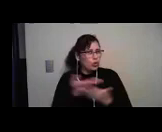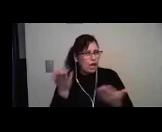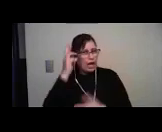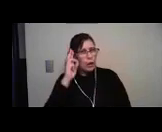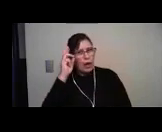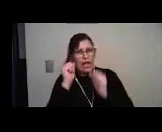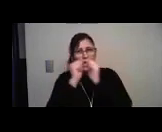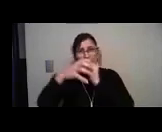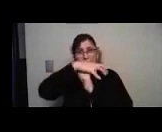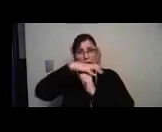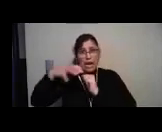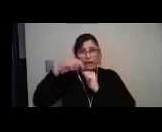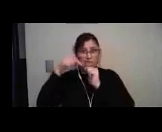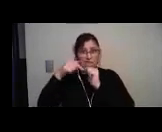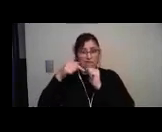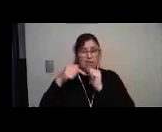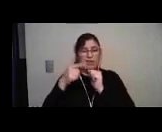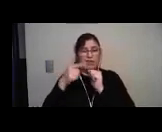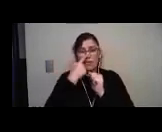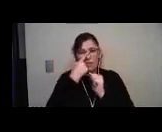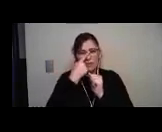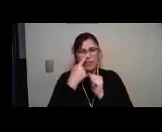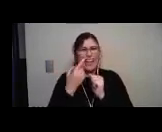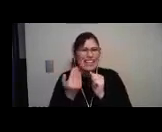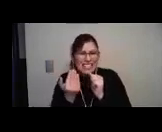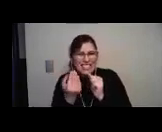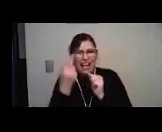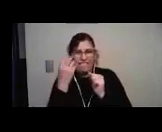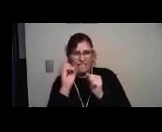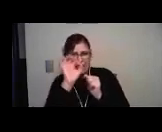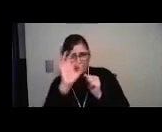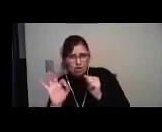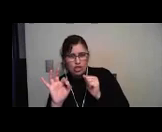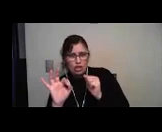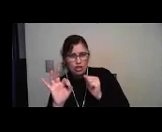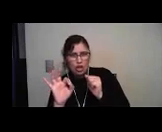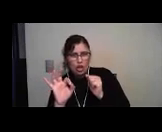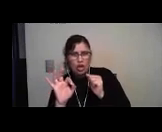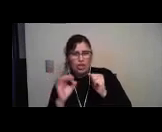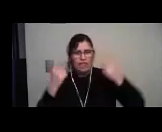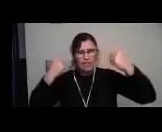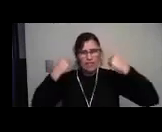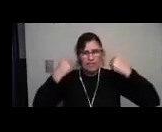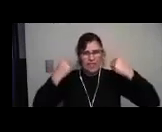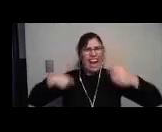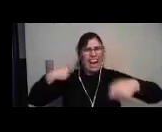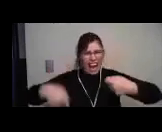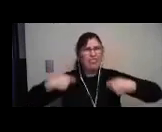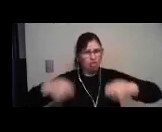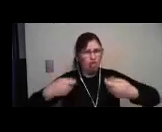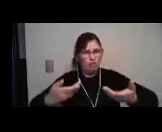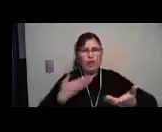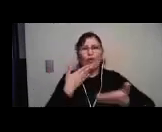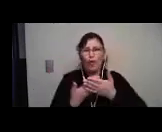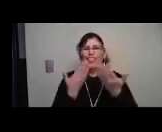cerebro prácticamente requiere el 20% del gasto energético basal para su